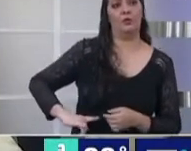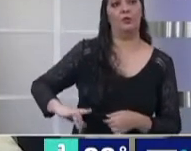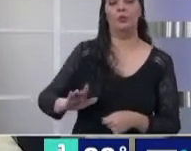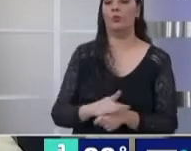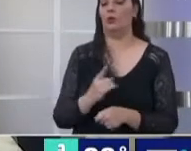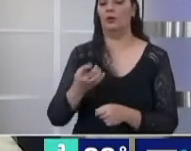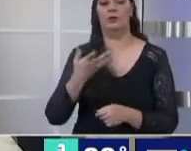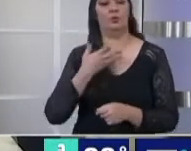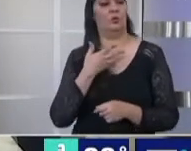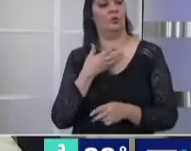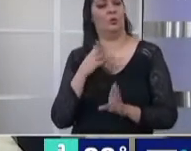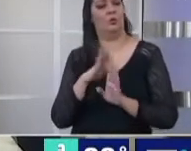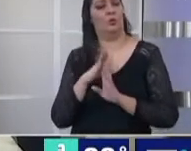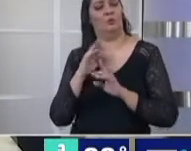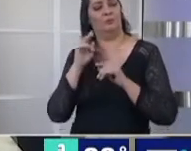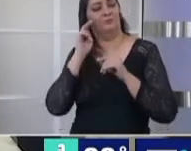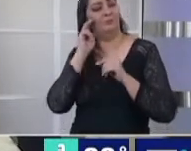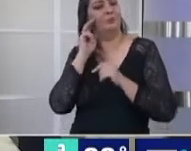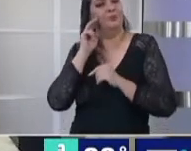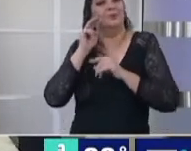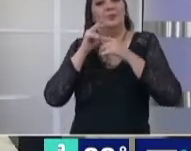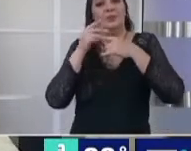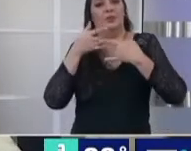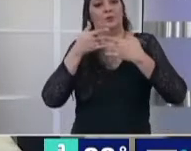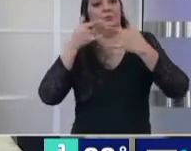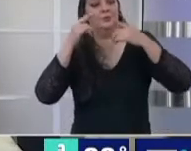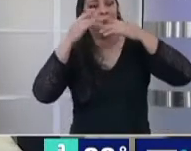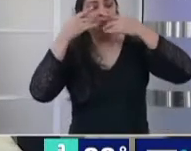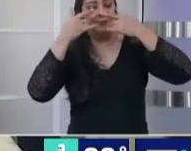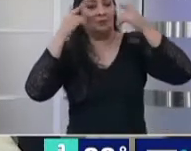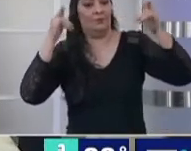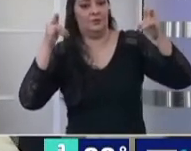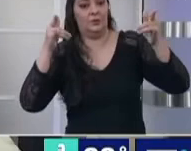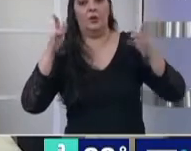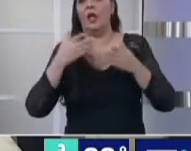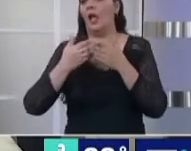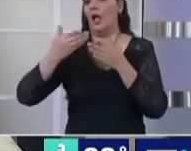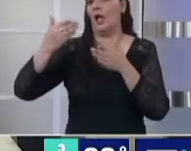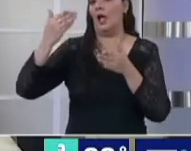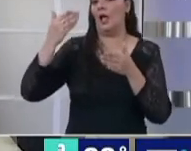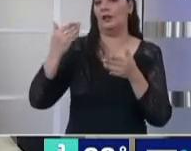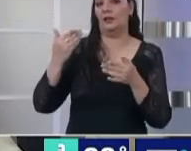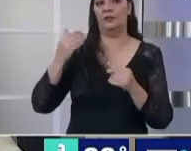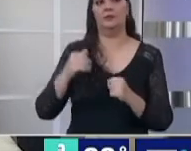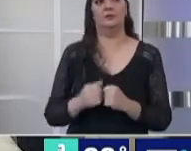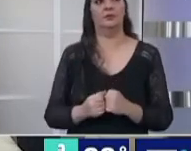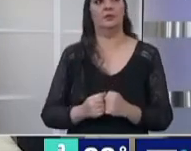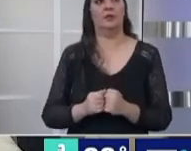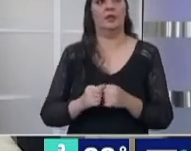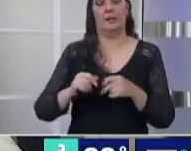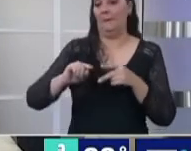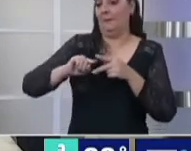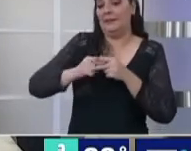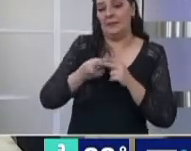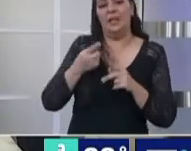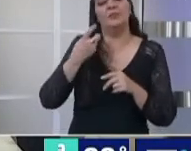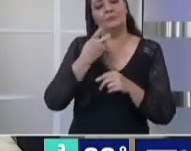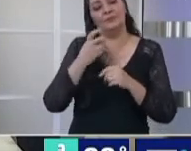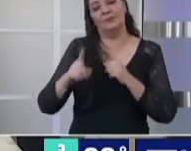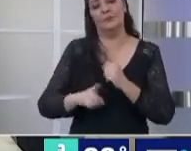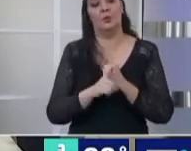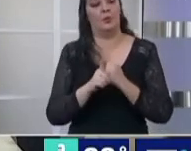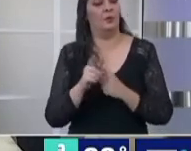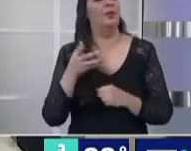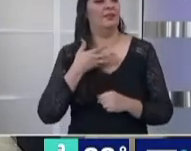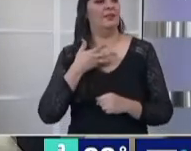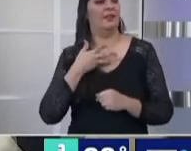una visión desde antes de que tuviéramos esta pandemia. Él tuvo la visión